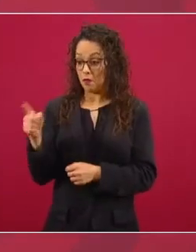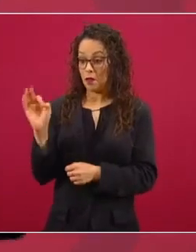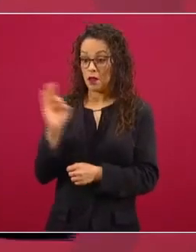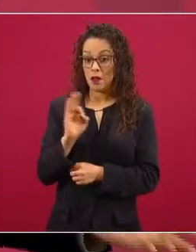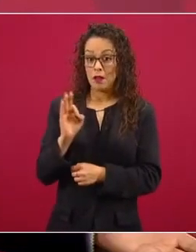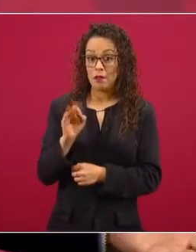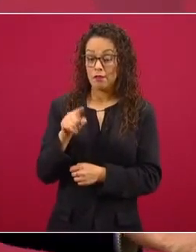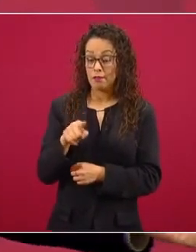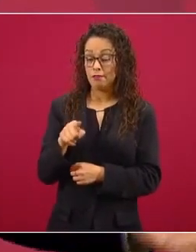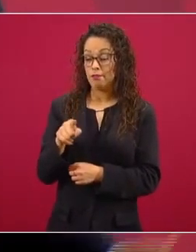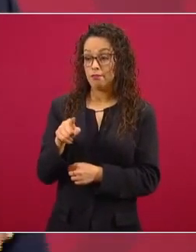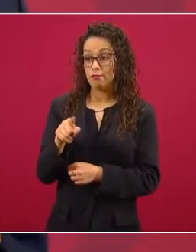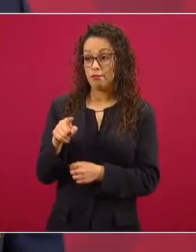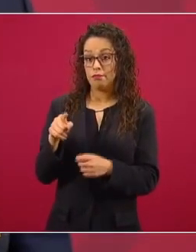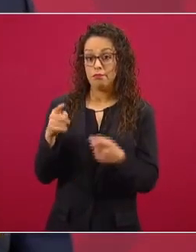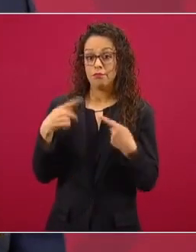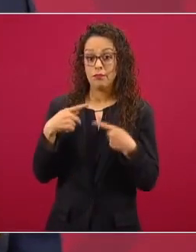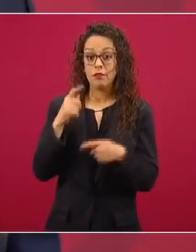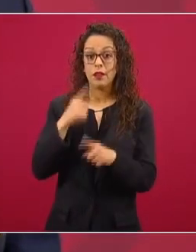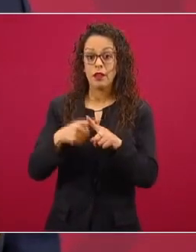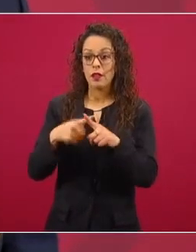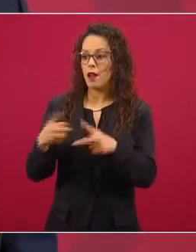la presidencia,